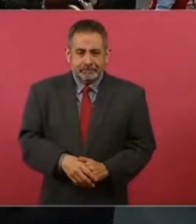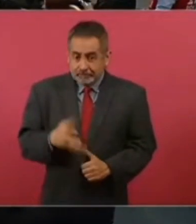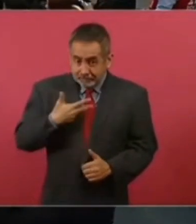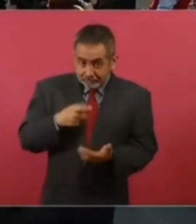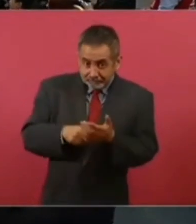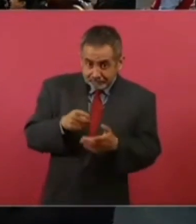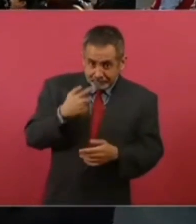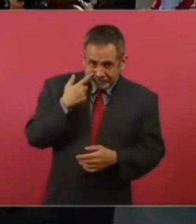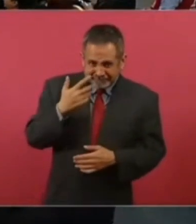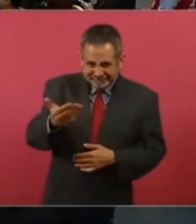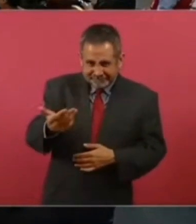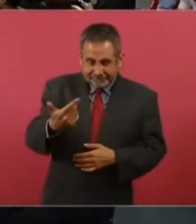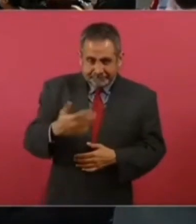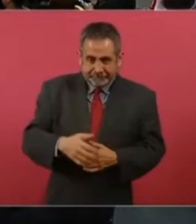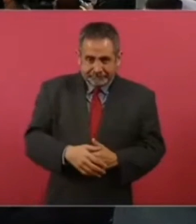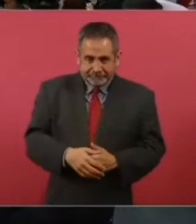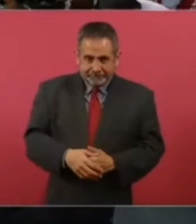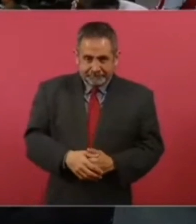¿Tienes uno? A ver, pásalo.